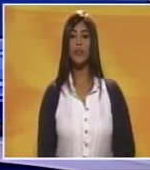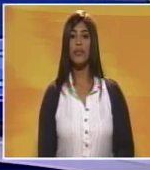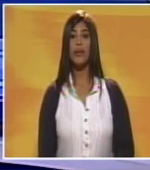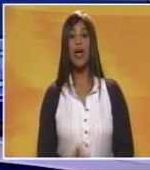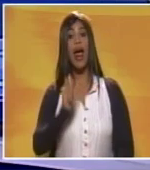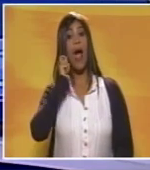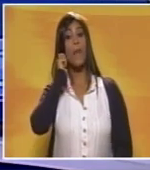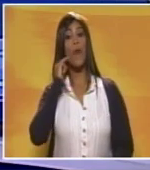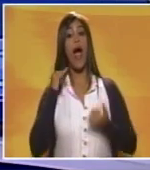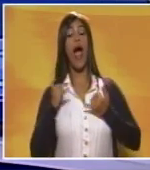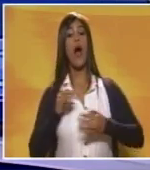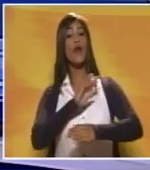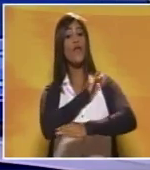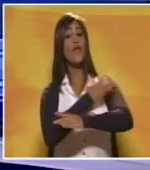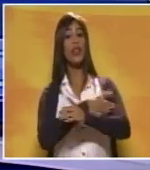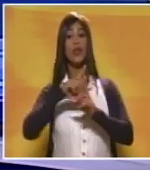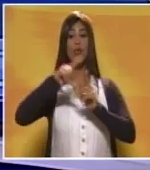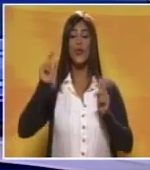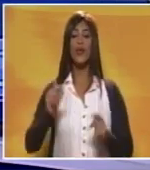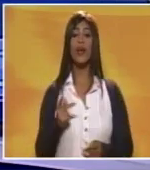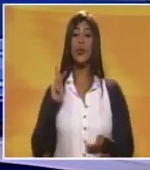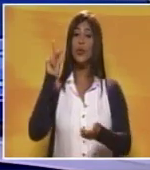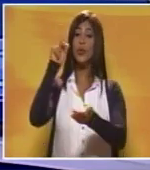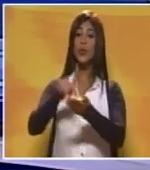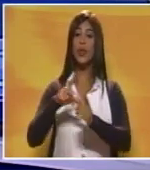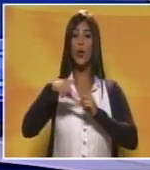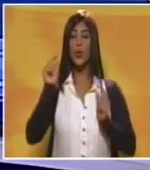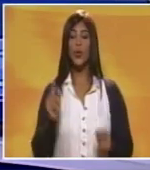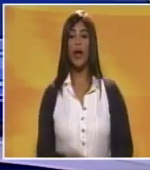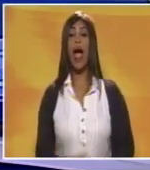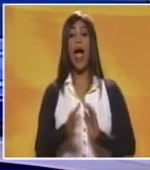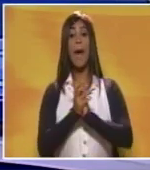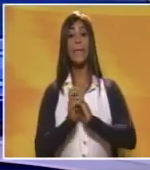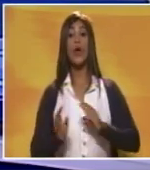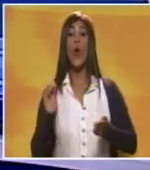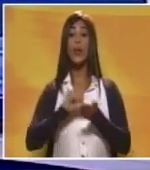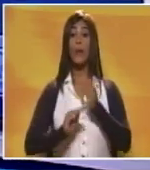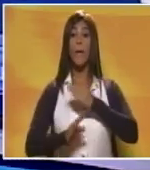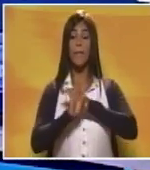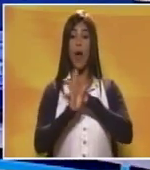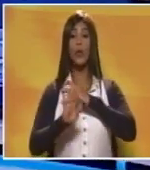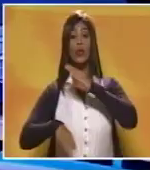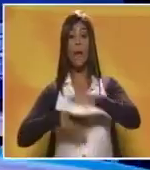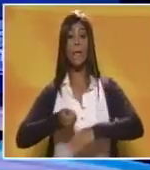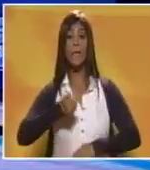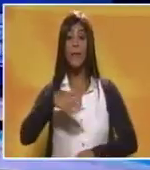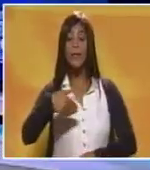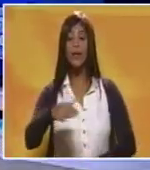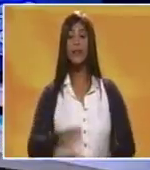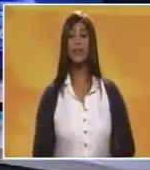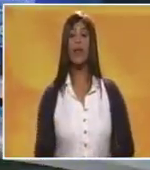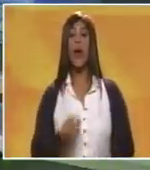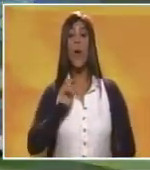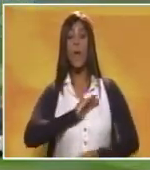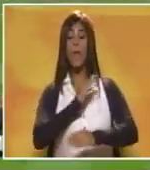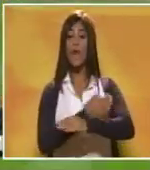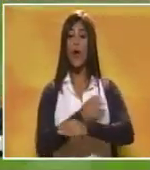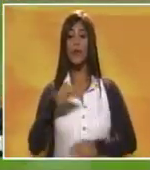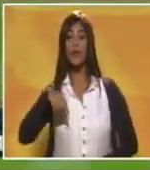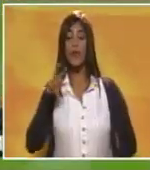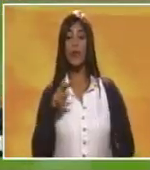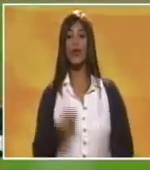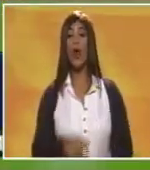Las mujeres ahora conquistar la Luna. Hasta la Luna. Amigos, momento de hacer una breve pausa. Más adelante. Poder criollo.